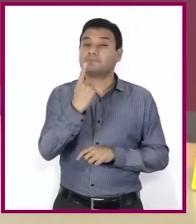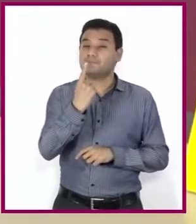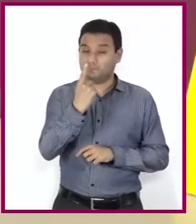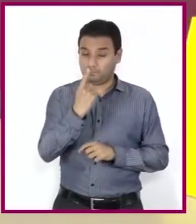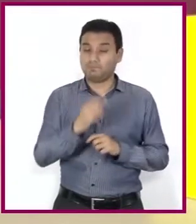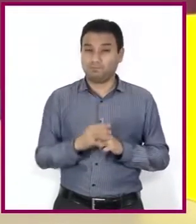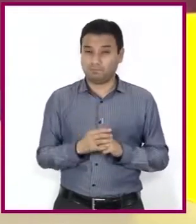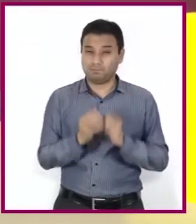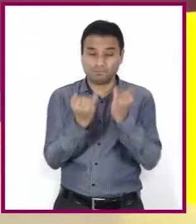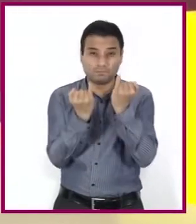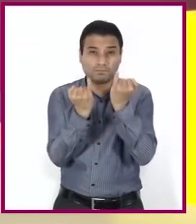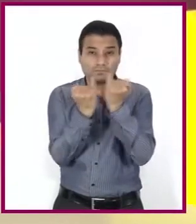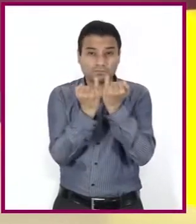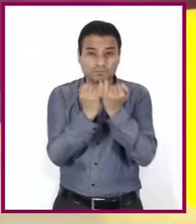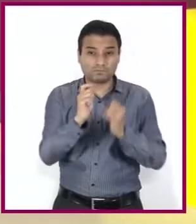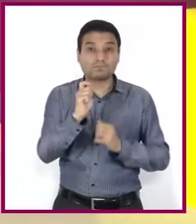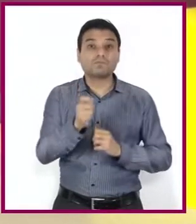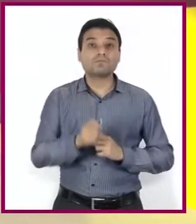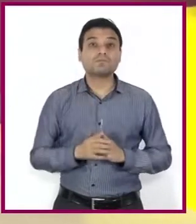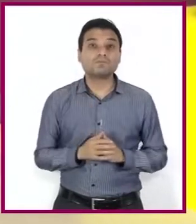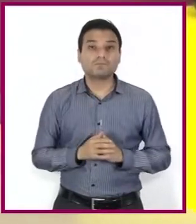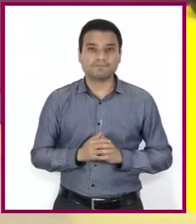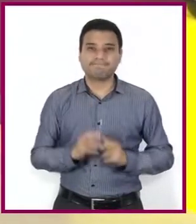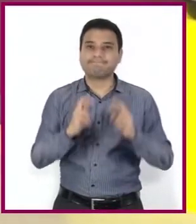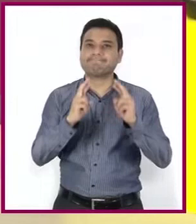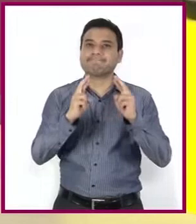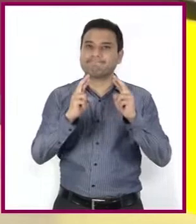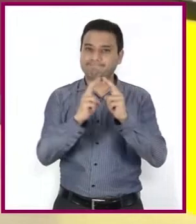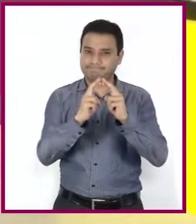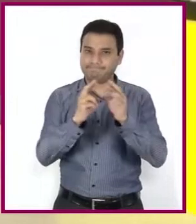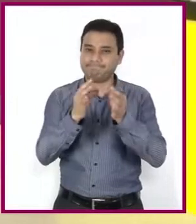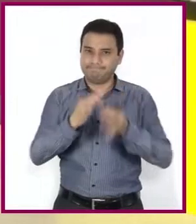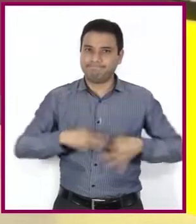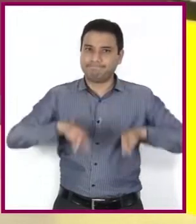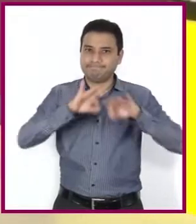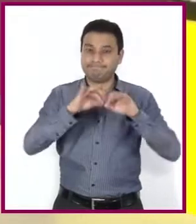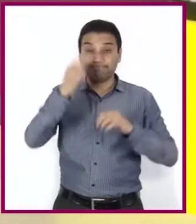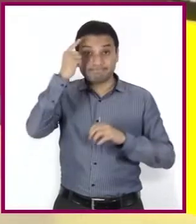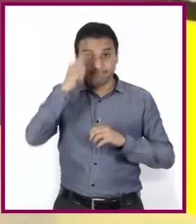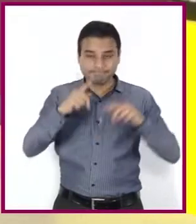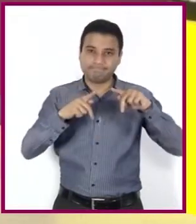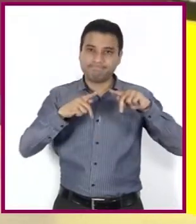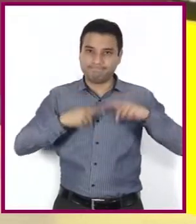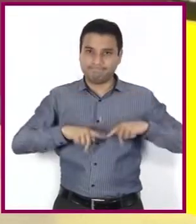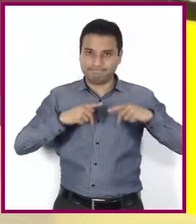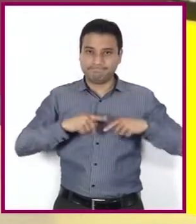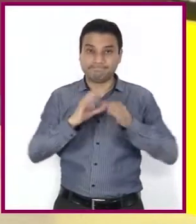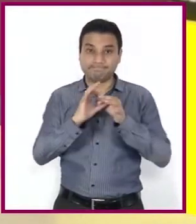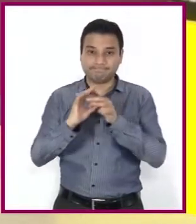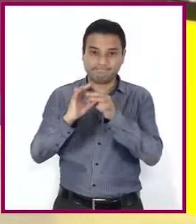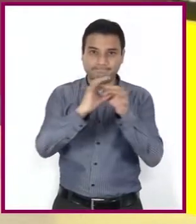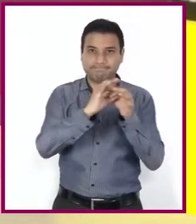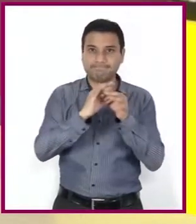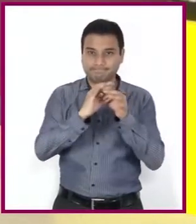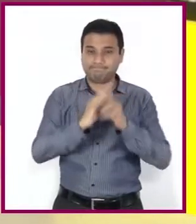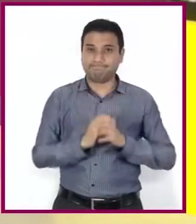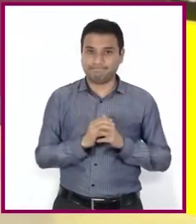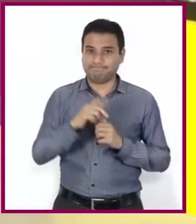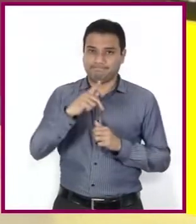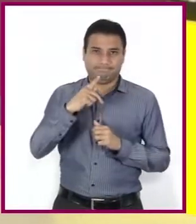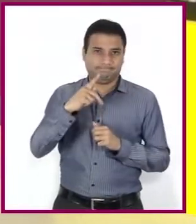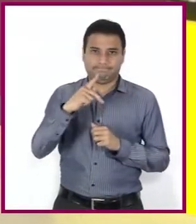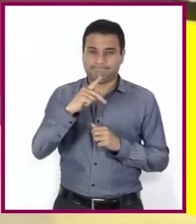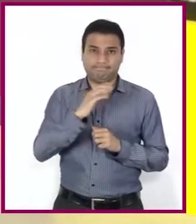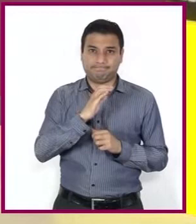mucho, y es en el papel fundamental de la religión como elemento cuestionador de la sociedad y pilar central de su forma de ver el